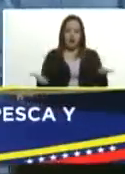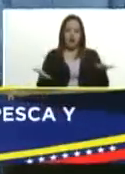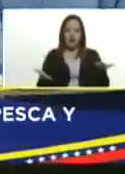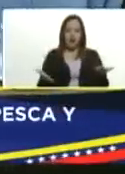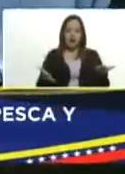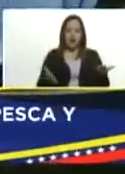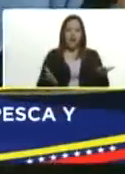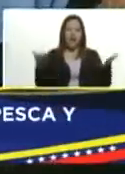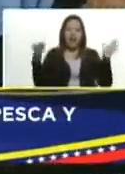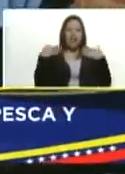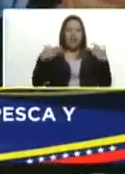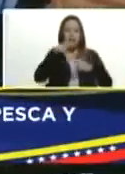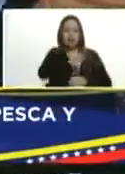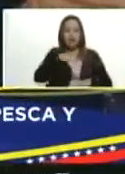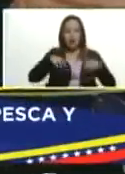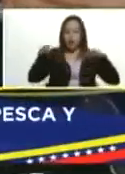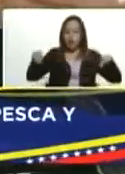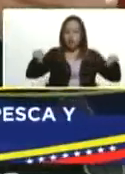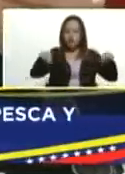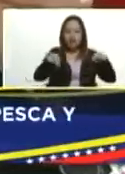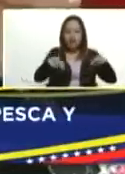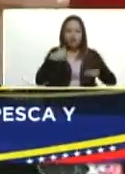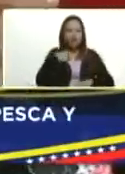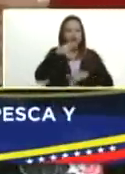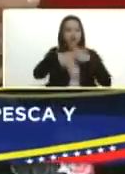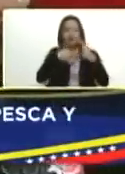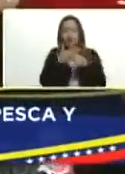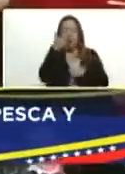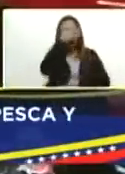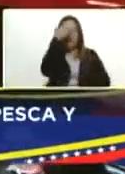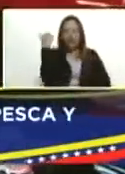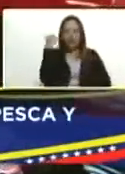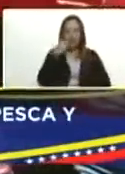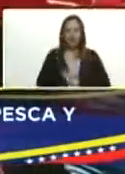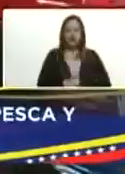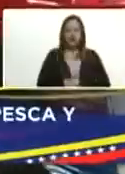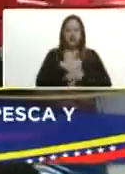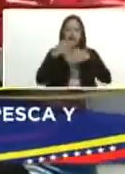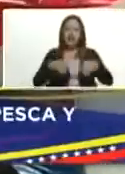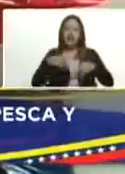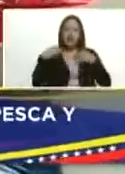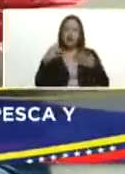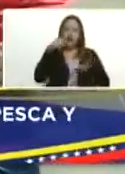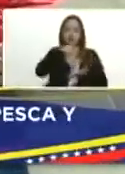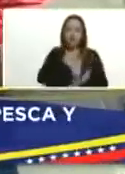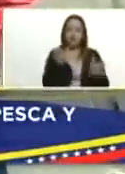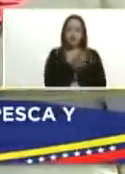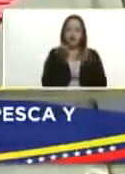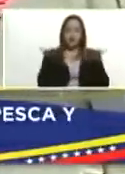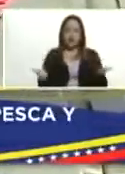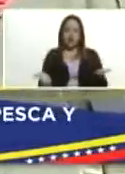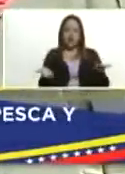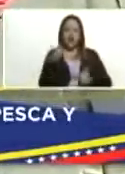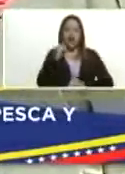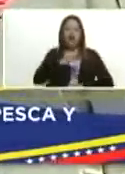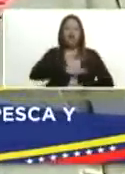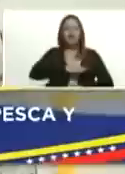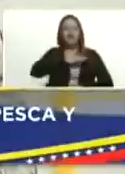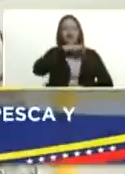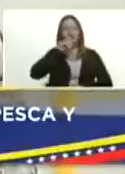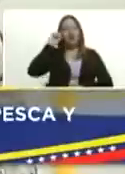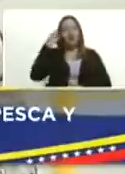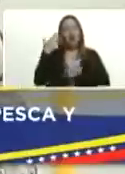ese público. Para mí es inolvidable, de verdad. Y siempre que vengo a Cumaná, me invaden esos